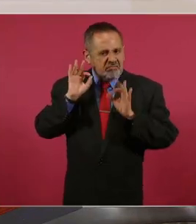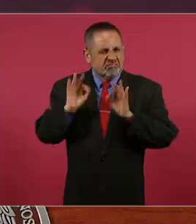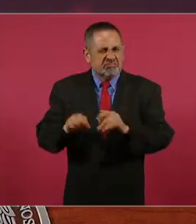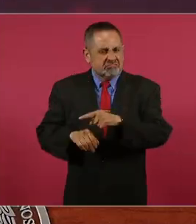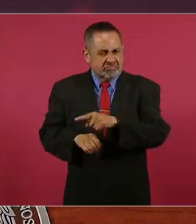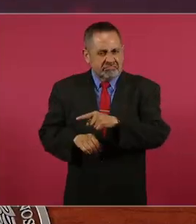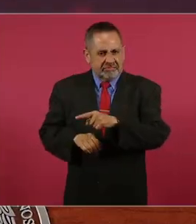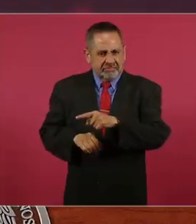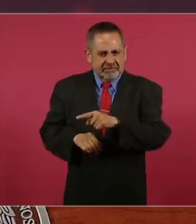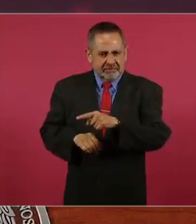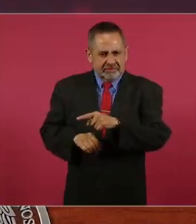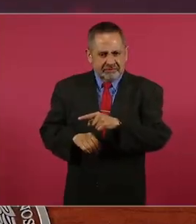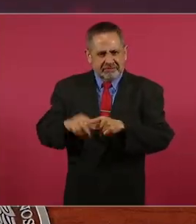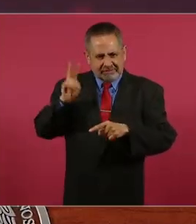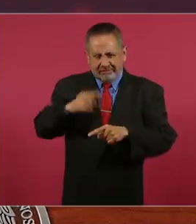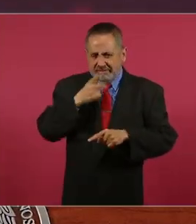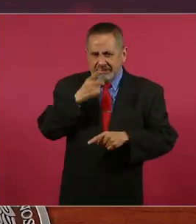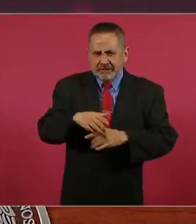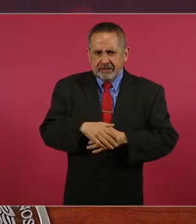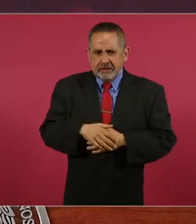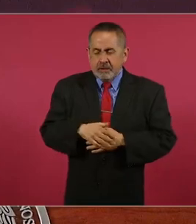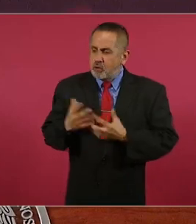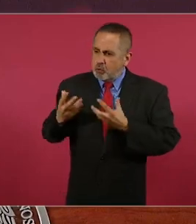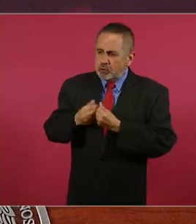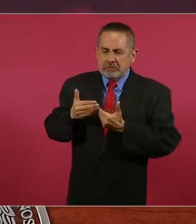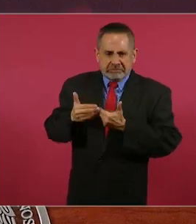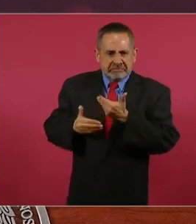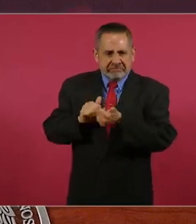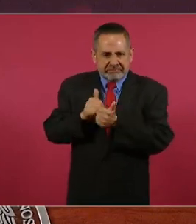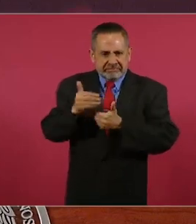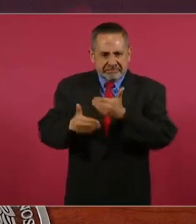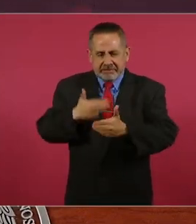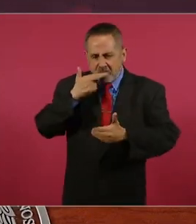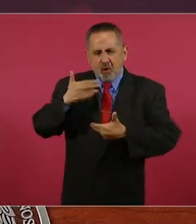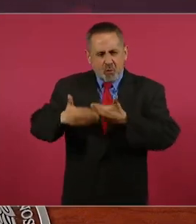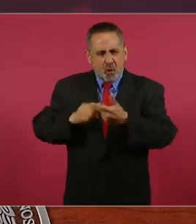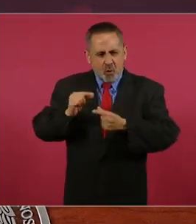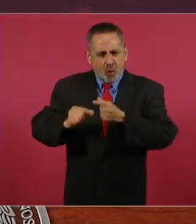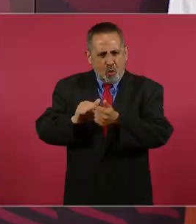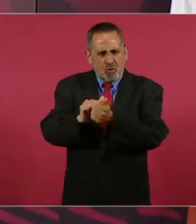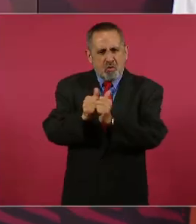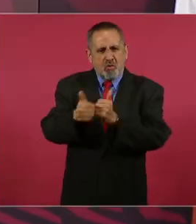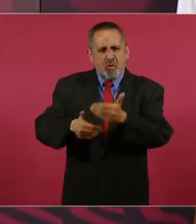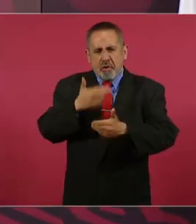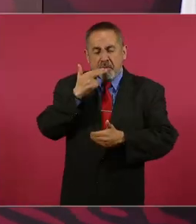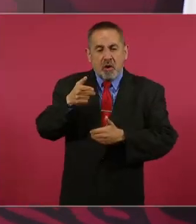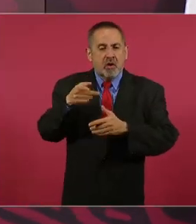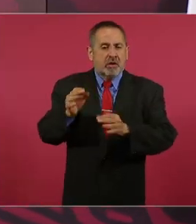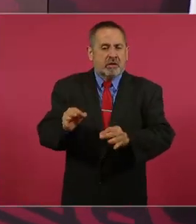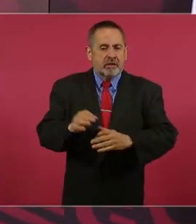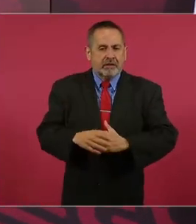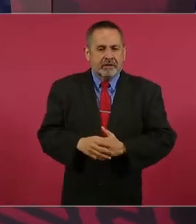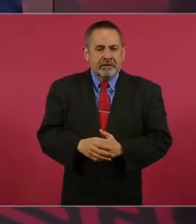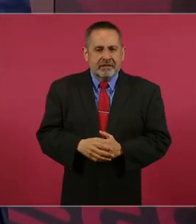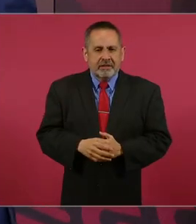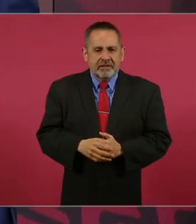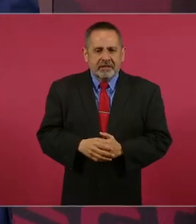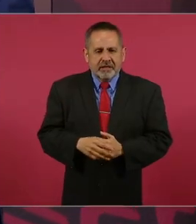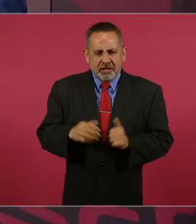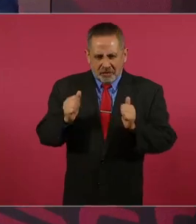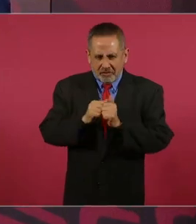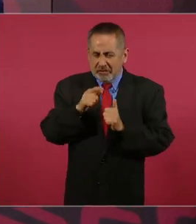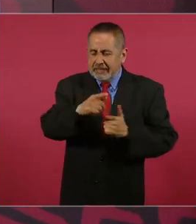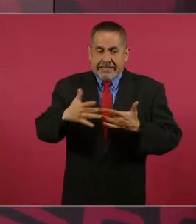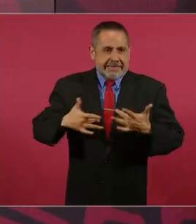de decir que hemos avanzado, ¿sí? Poco a poco, pero se ha avanzado. Él, sí, con todo